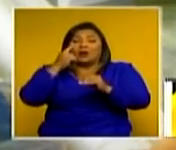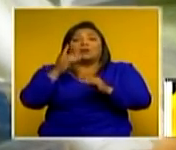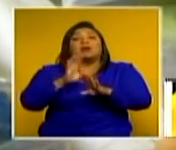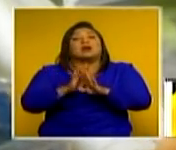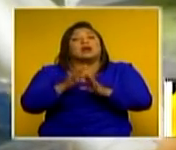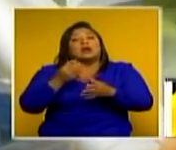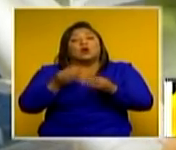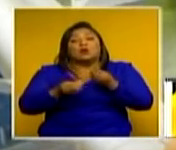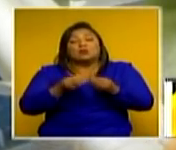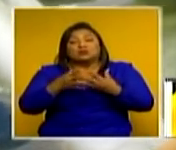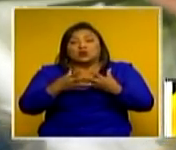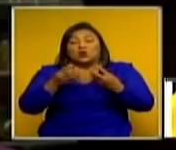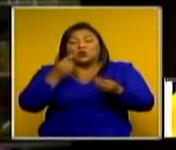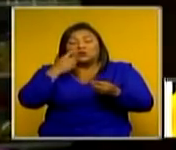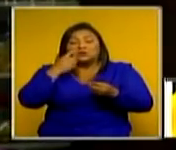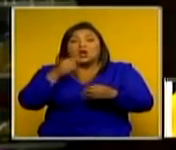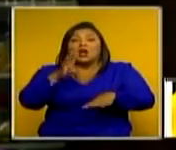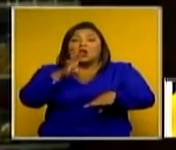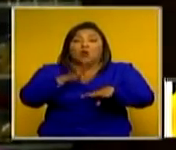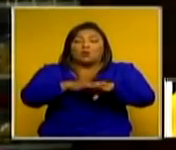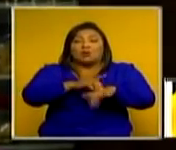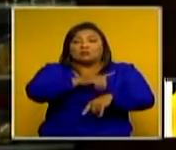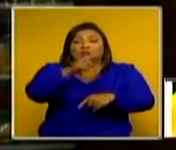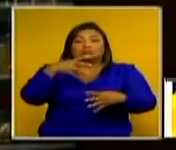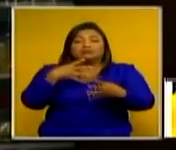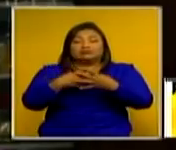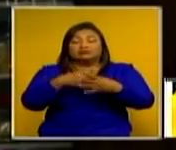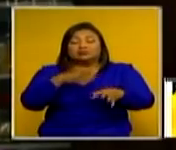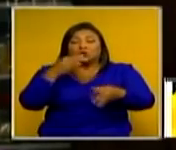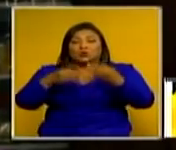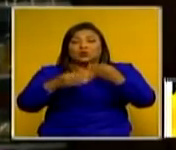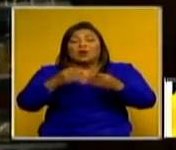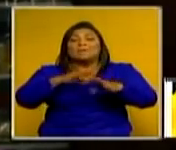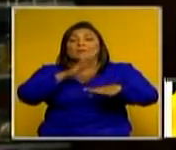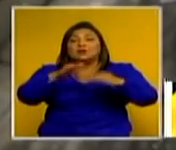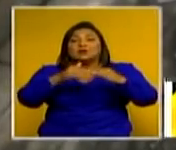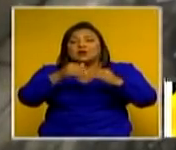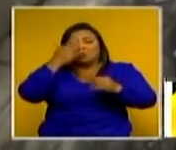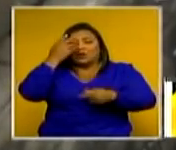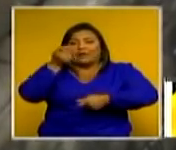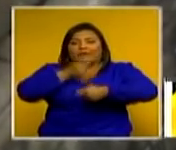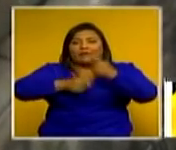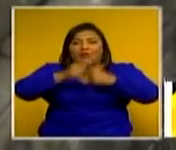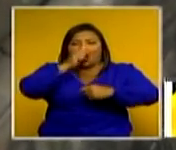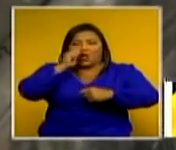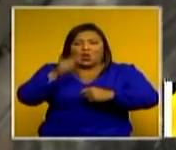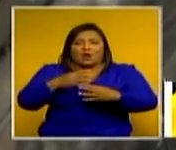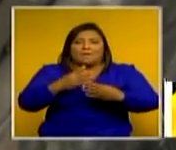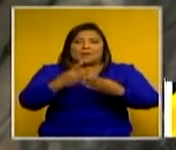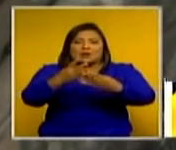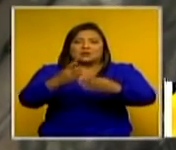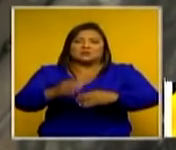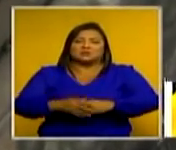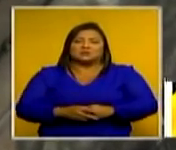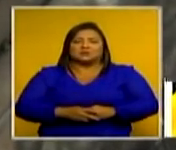sospechosas a la unidad de flagrancia para que sea procesada por posesión y venta de sustancias ilegales